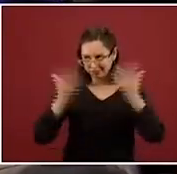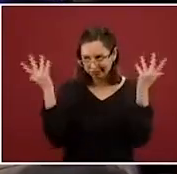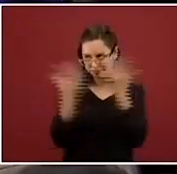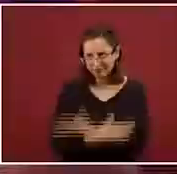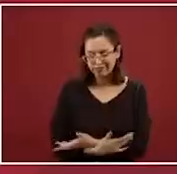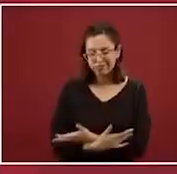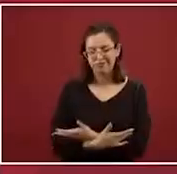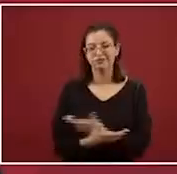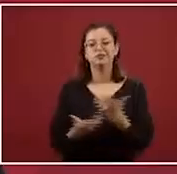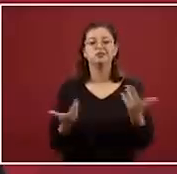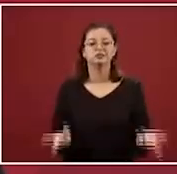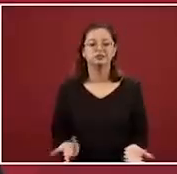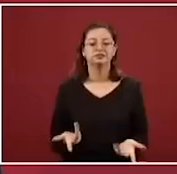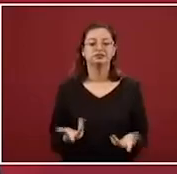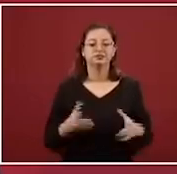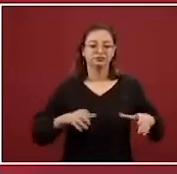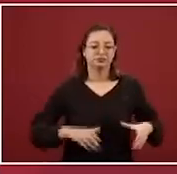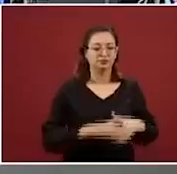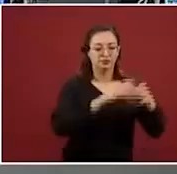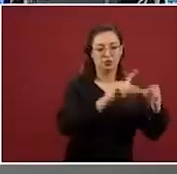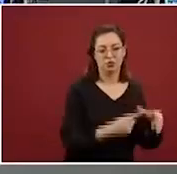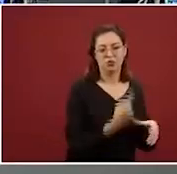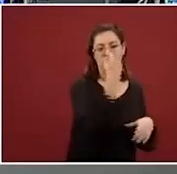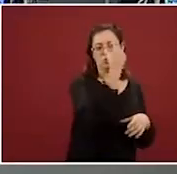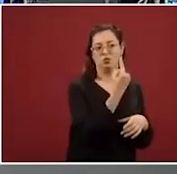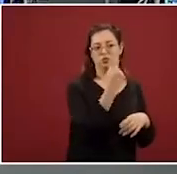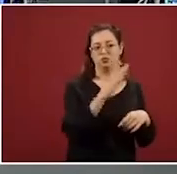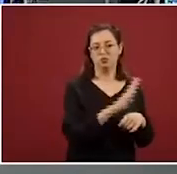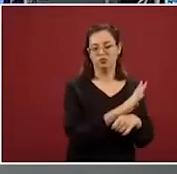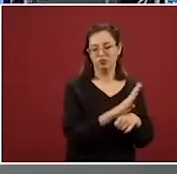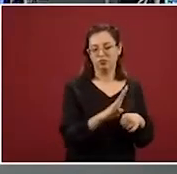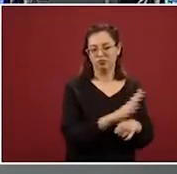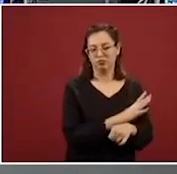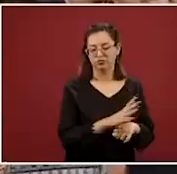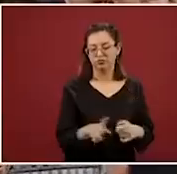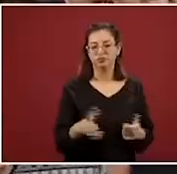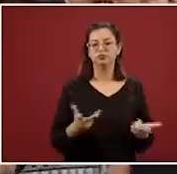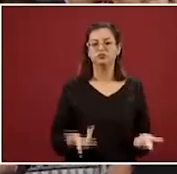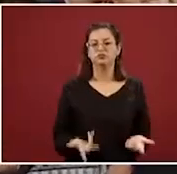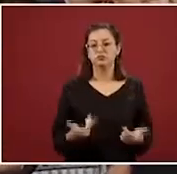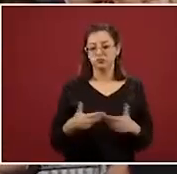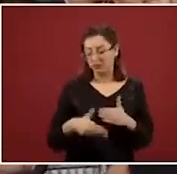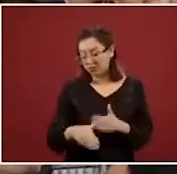que favorecen oligopolios. ¿Se puede hacer algo para meter